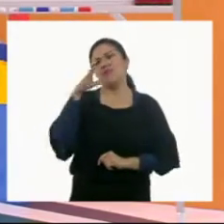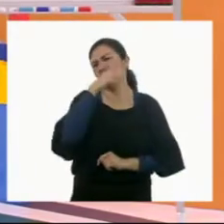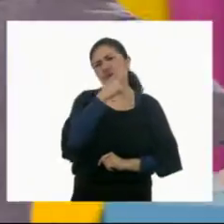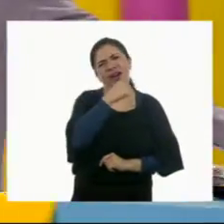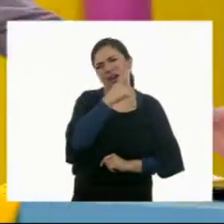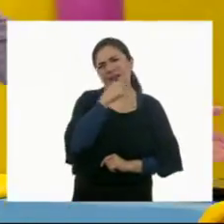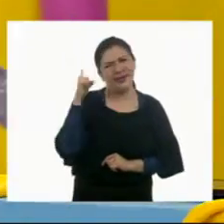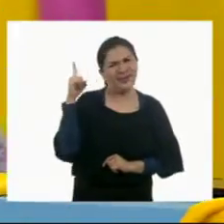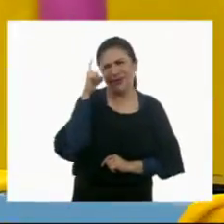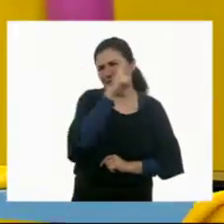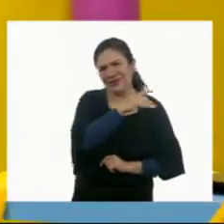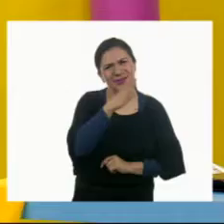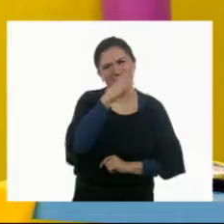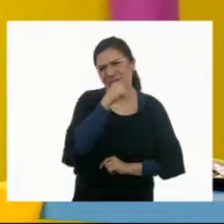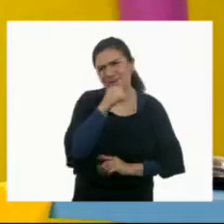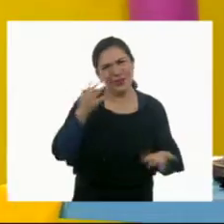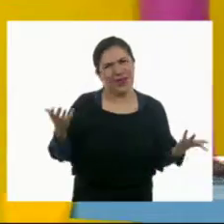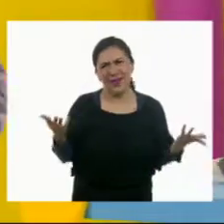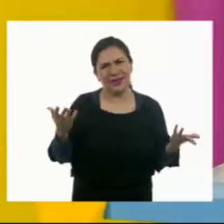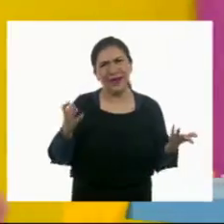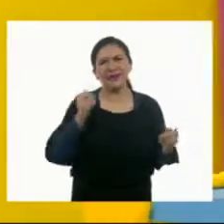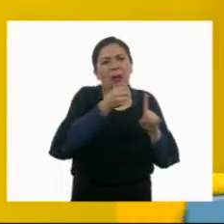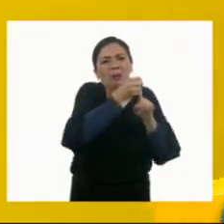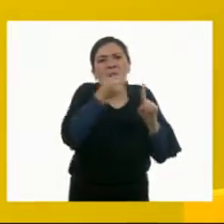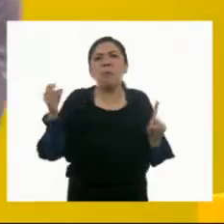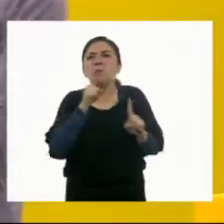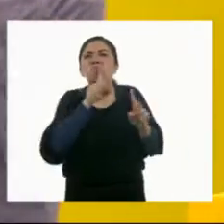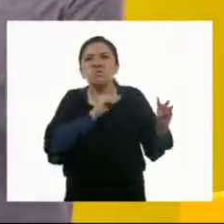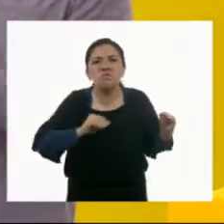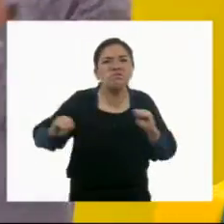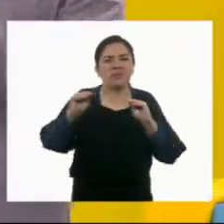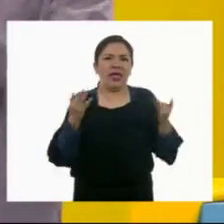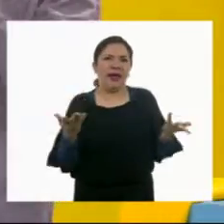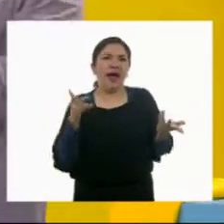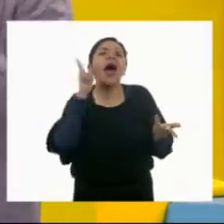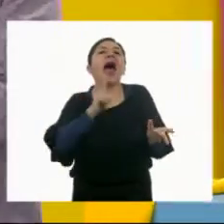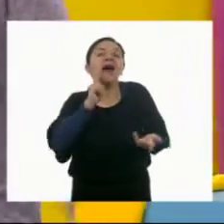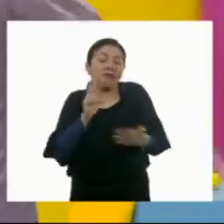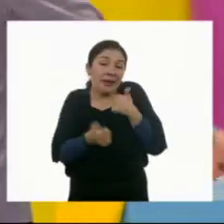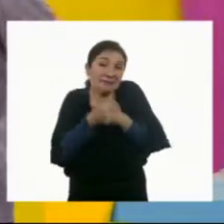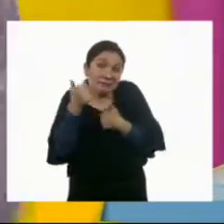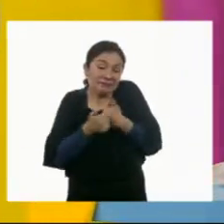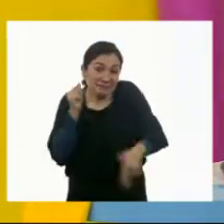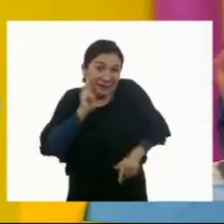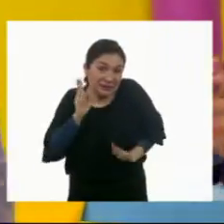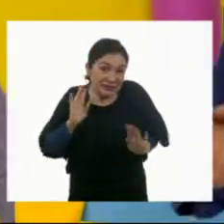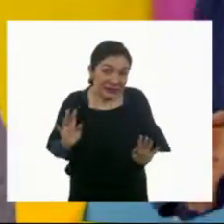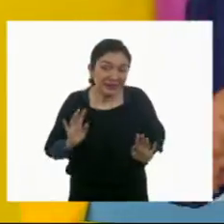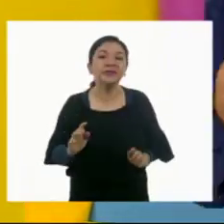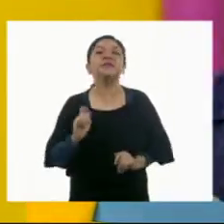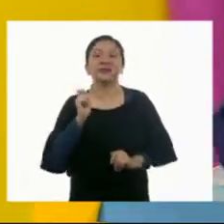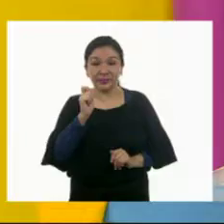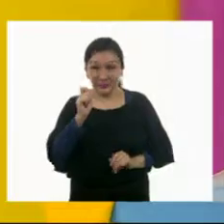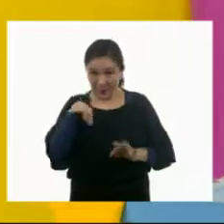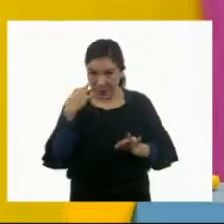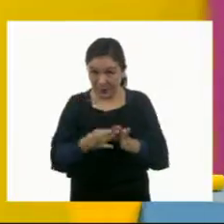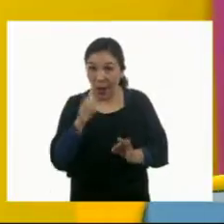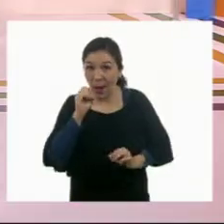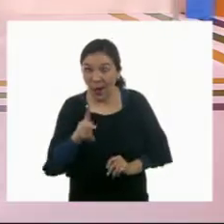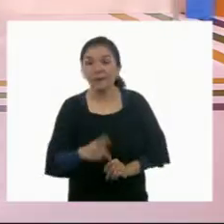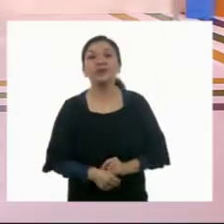Ya, sí, ya no se puede. Ya, nos quitaron toda la canción, ¿verdad? Sí se puede. Vamos a intentarlo. Vamos a intentarlo, a ver qué tal sale. ¿Listo, Eric?